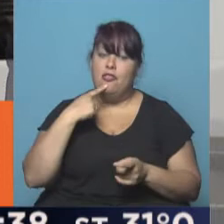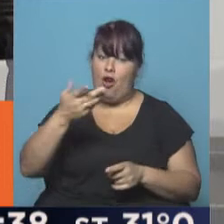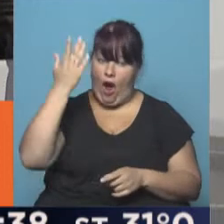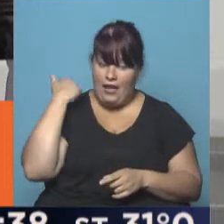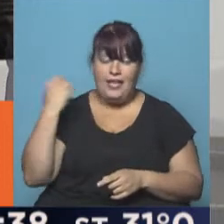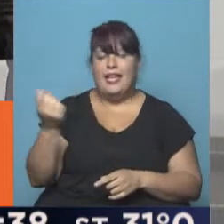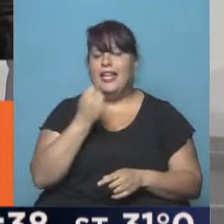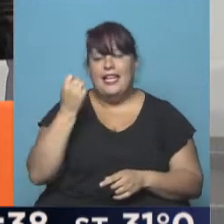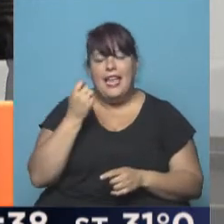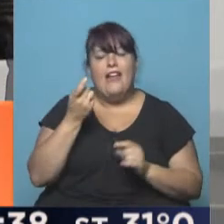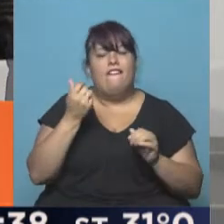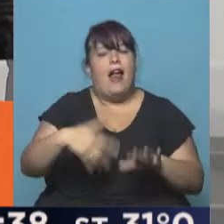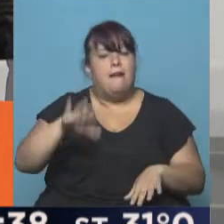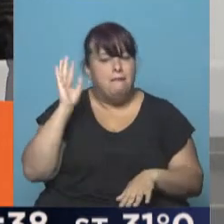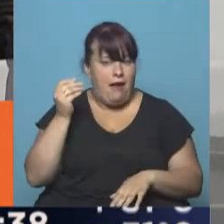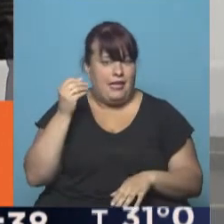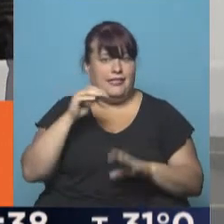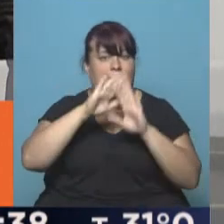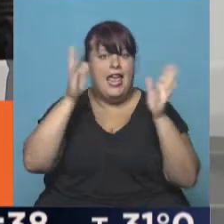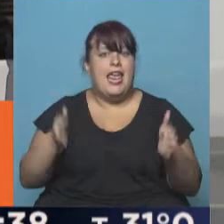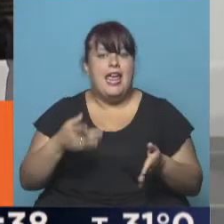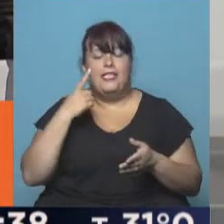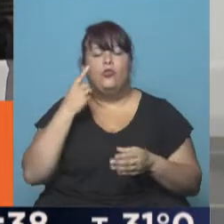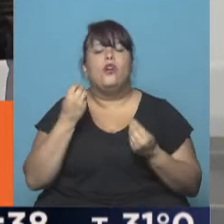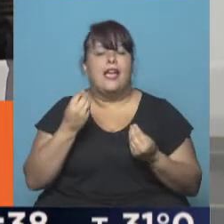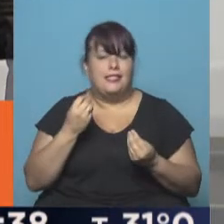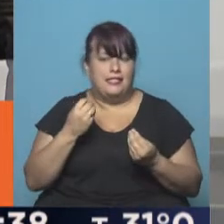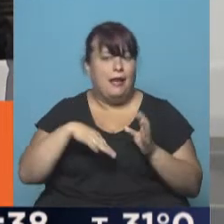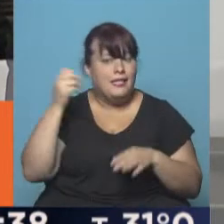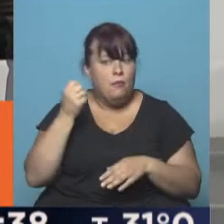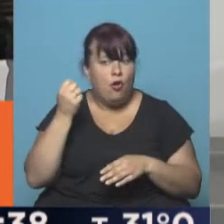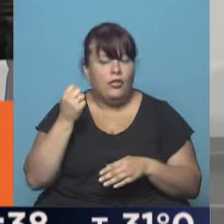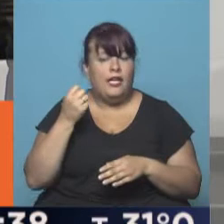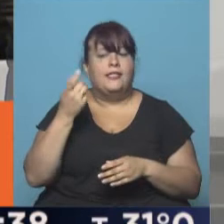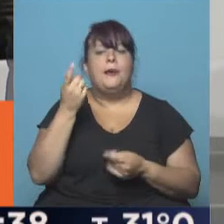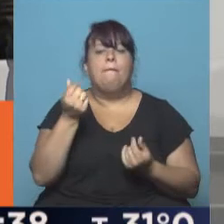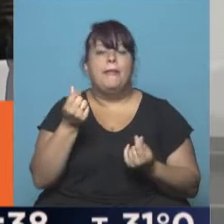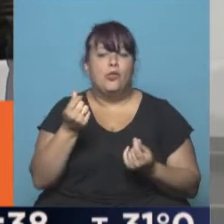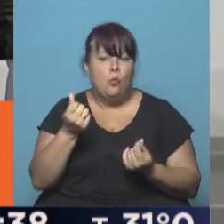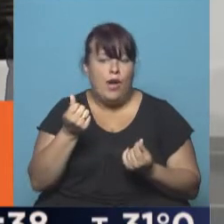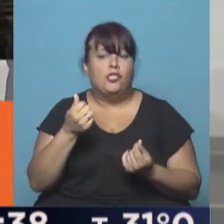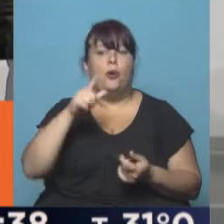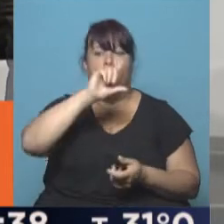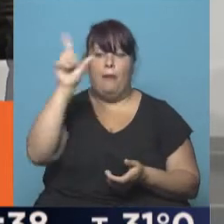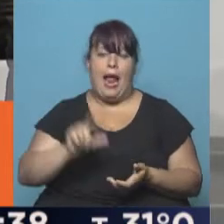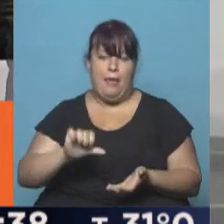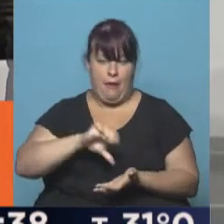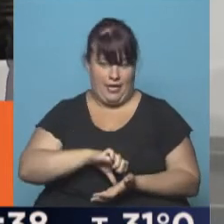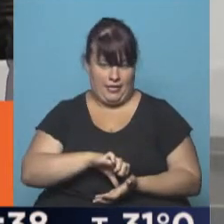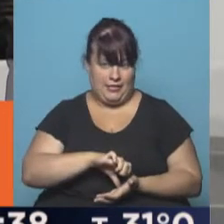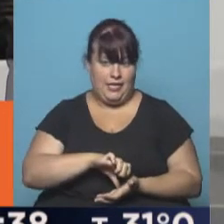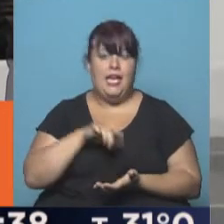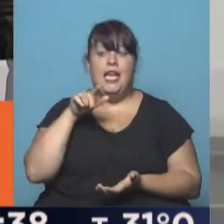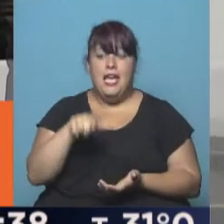queremos poner en valor la institución fundamental que representa un presupuesto para un país. Y